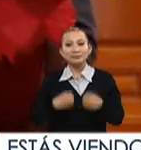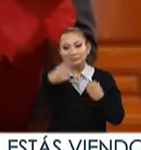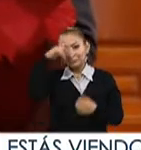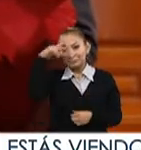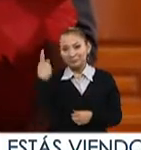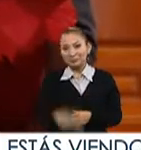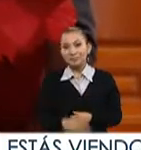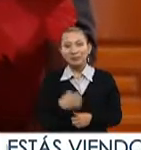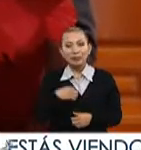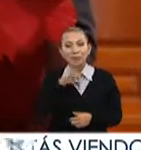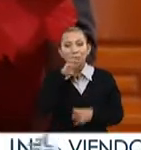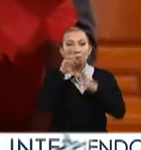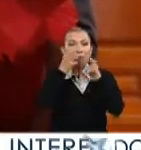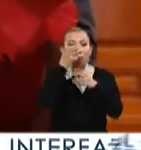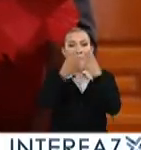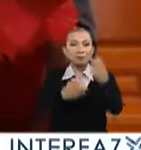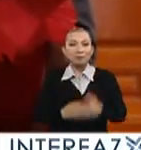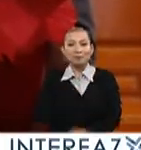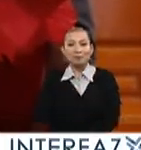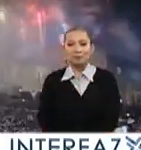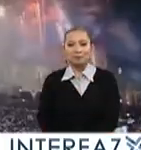¡Viva México!